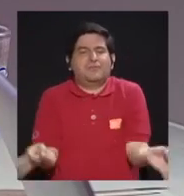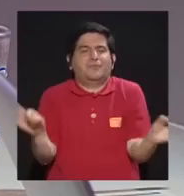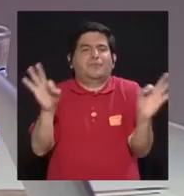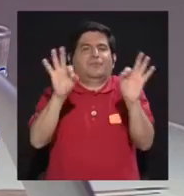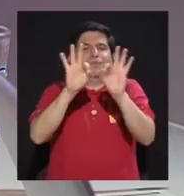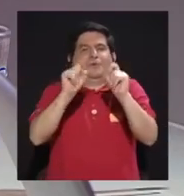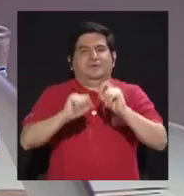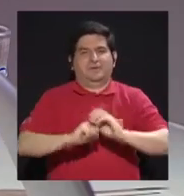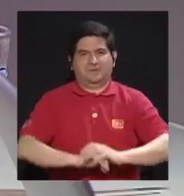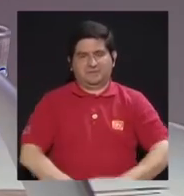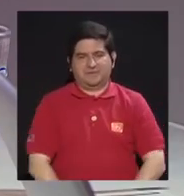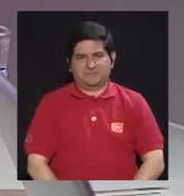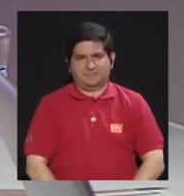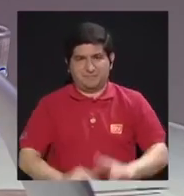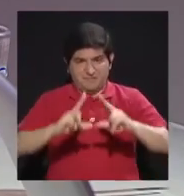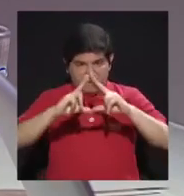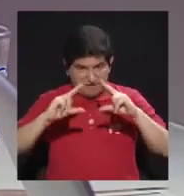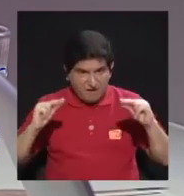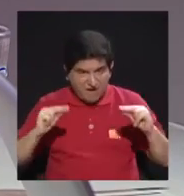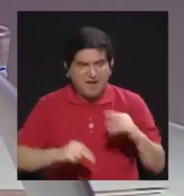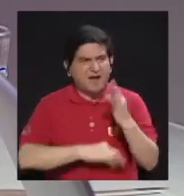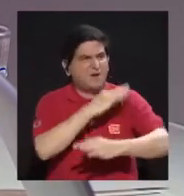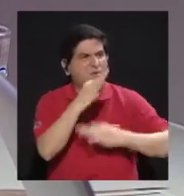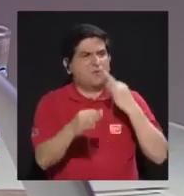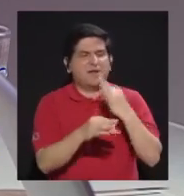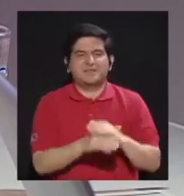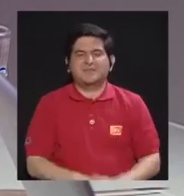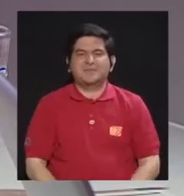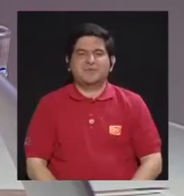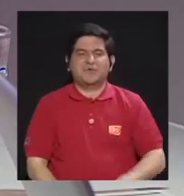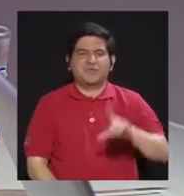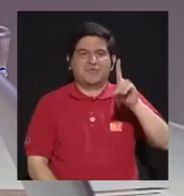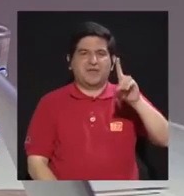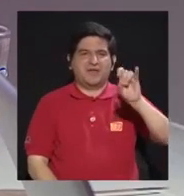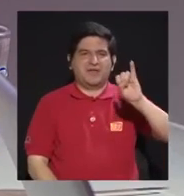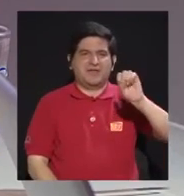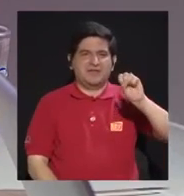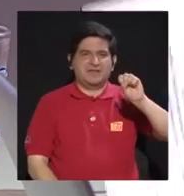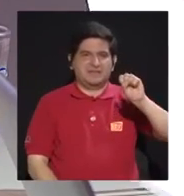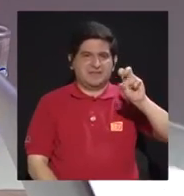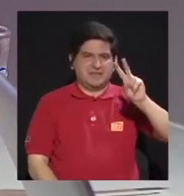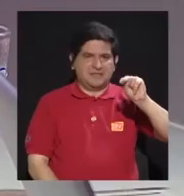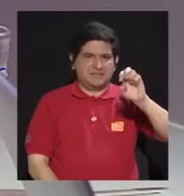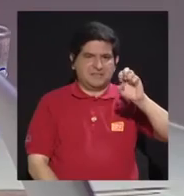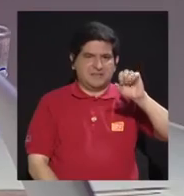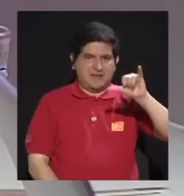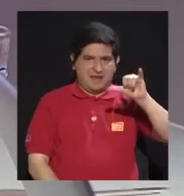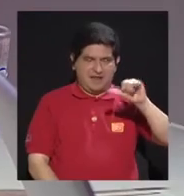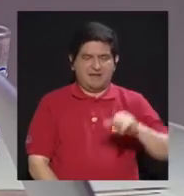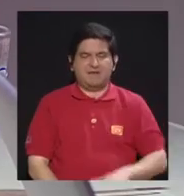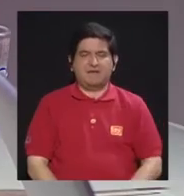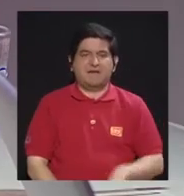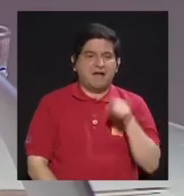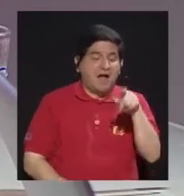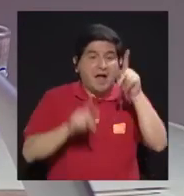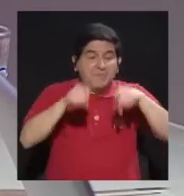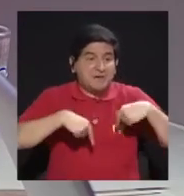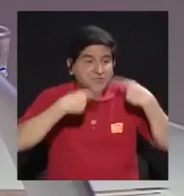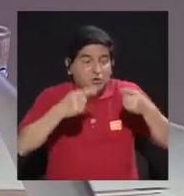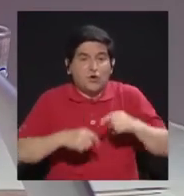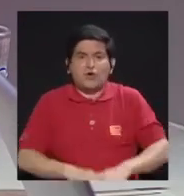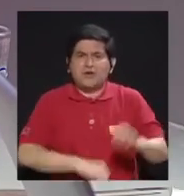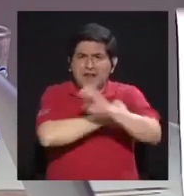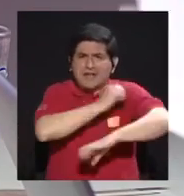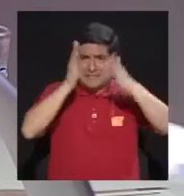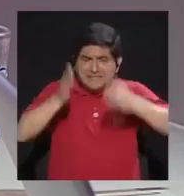importantes. Nicaragua es una especie de Disneylandia donde la gente llega y el que llega extranjero ve